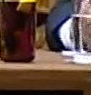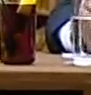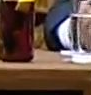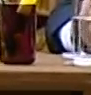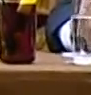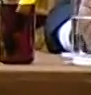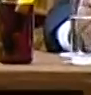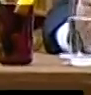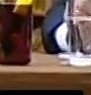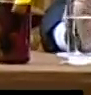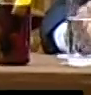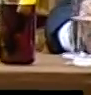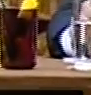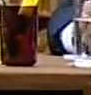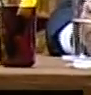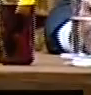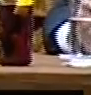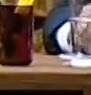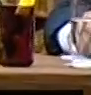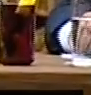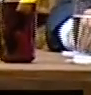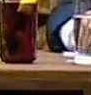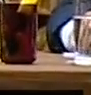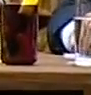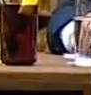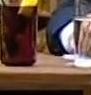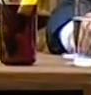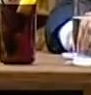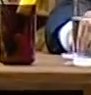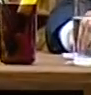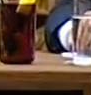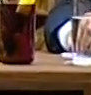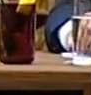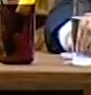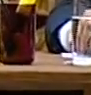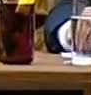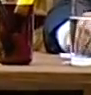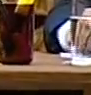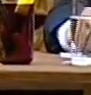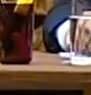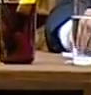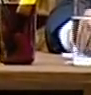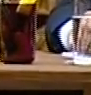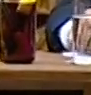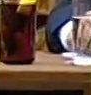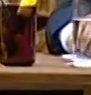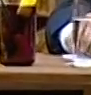decirle, yo he estado presente acá y nadie le ha callado. Le han dicho que baje su silla, a su curul.